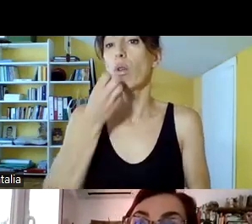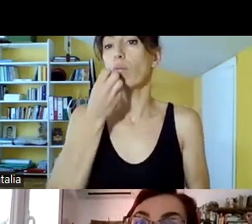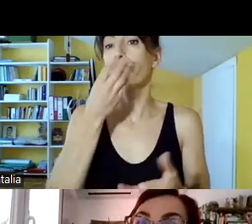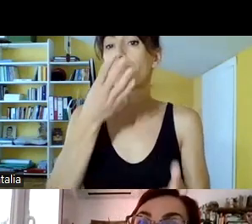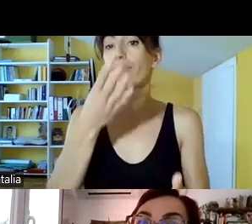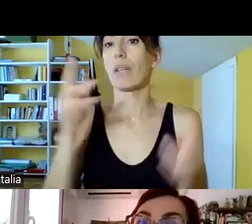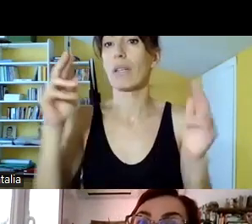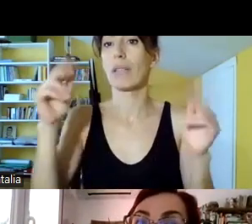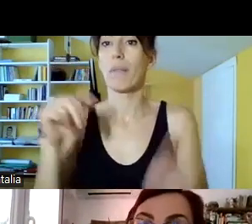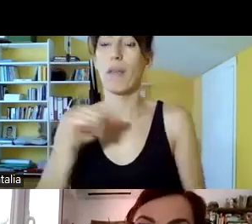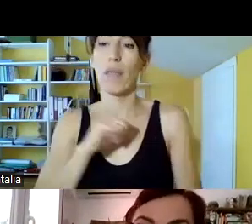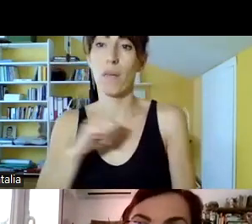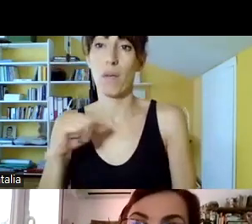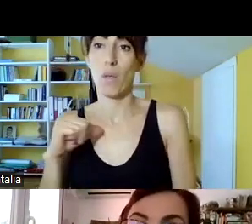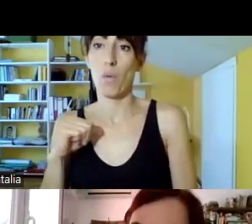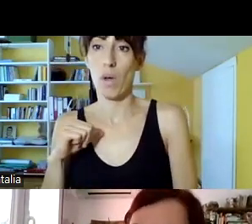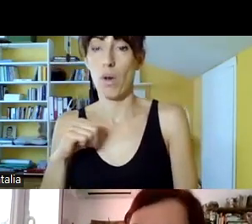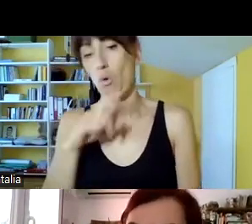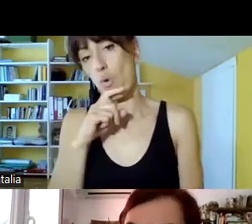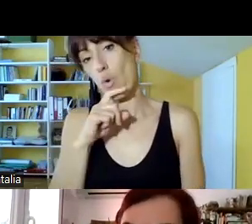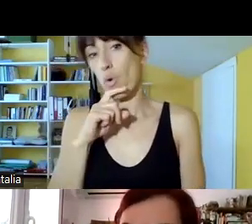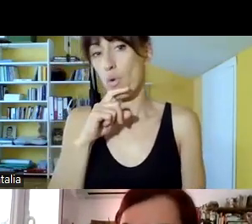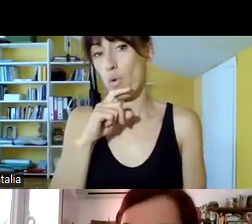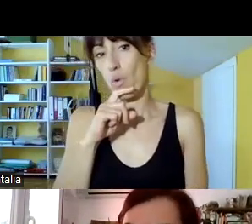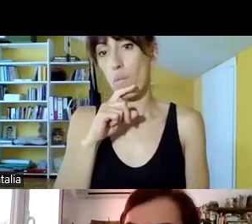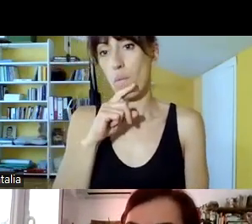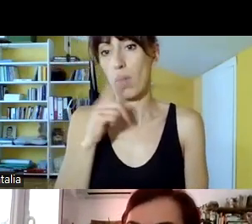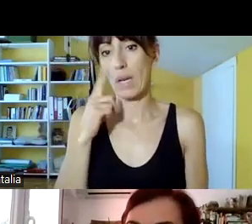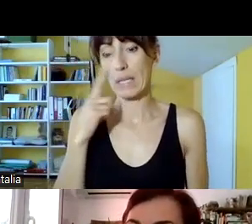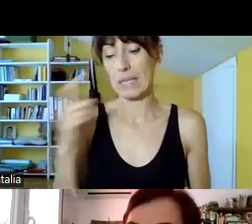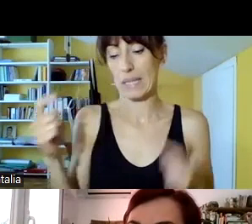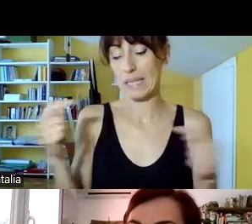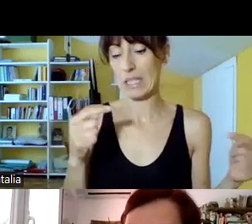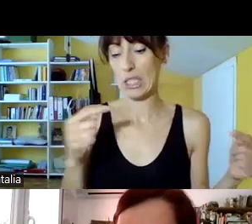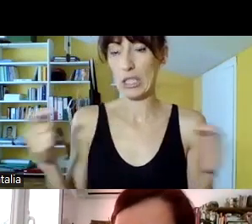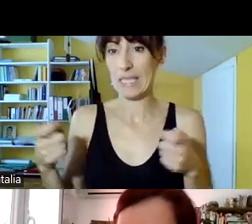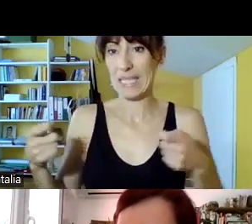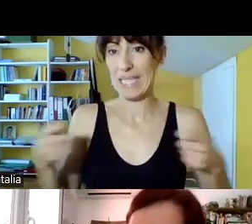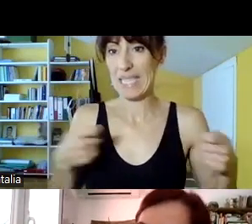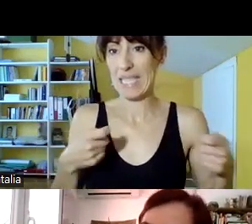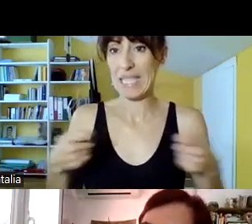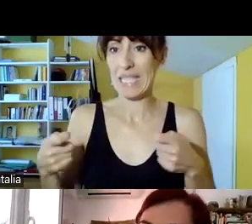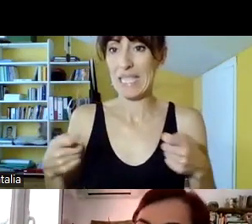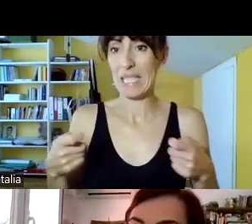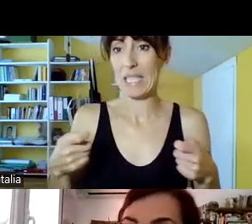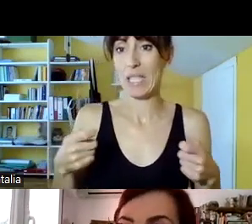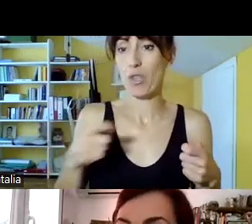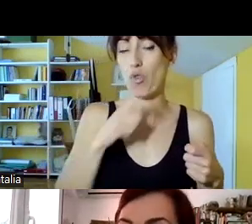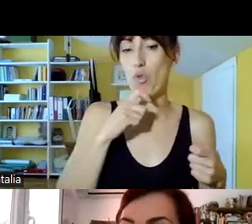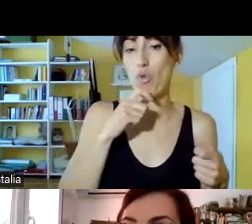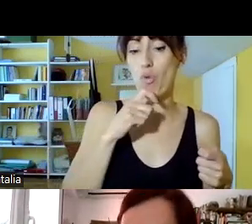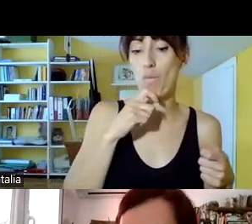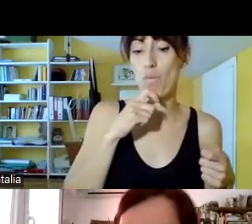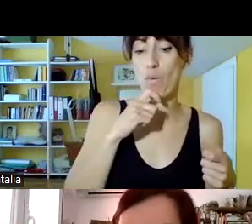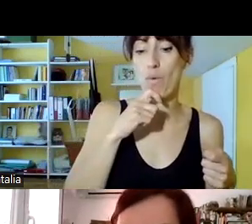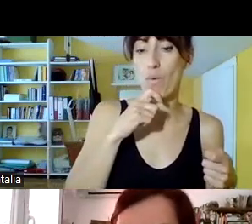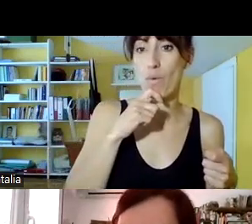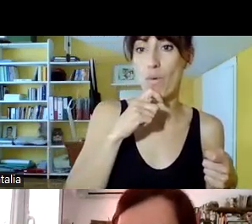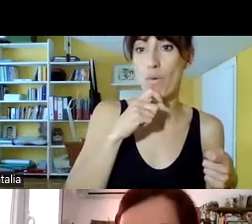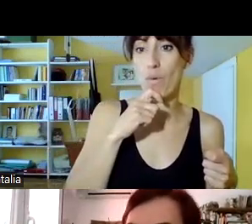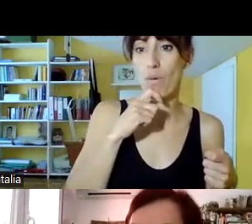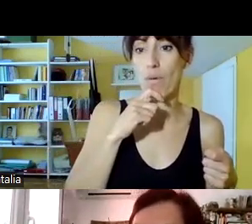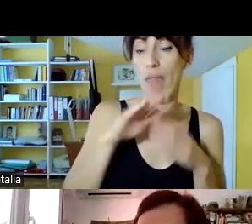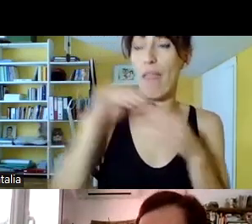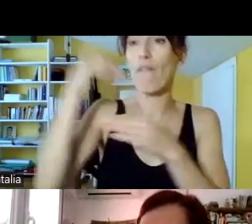individual y cómo trascendemos todas estas tensiones. Pues las trascendemos, ¿no? Como decíamos al principio, mirando hacia